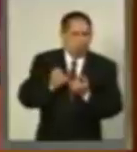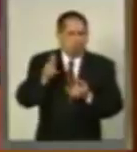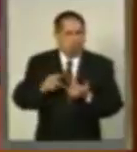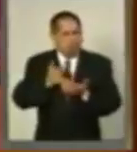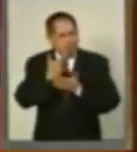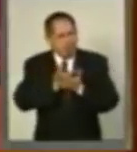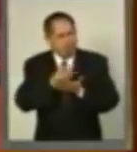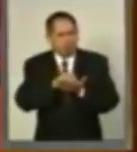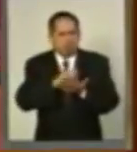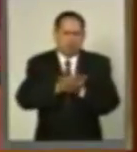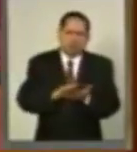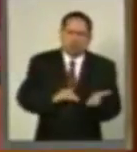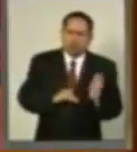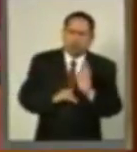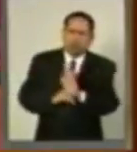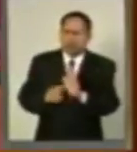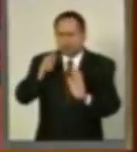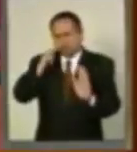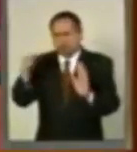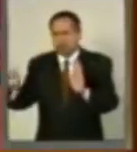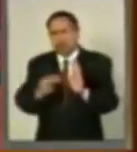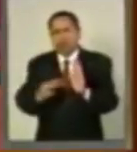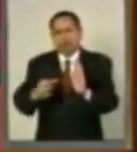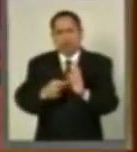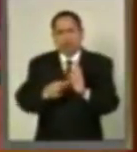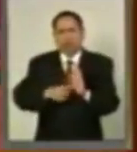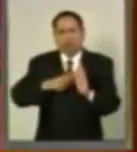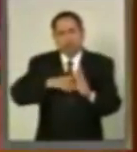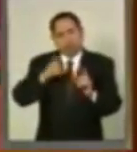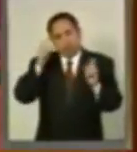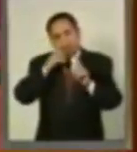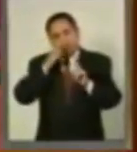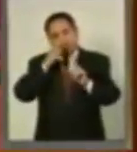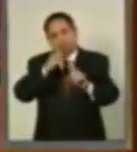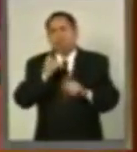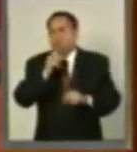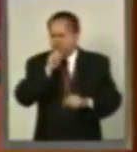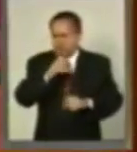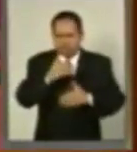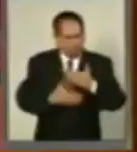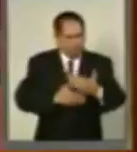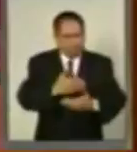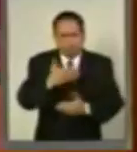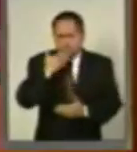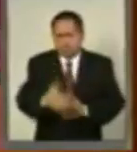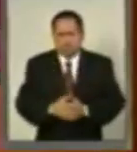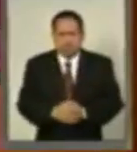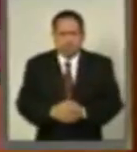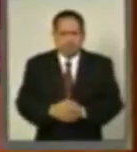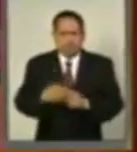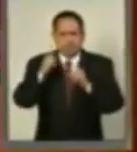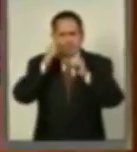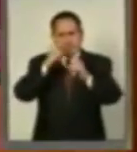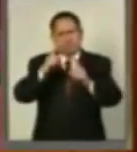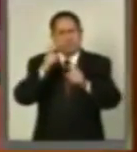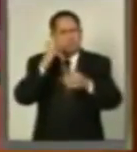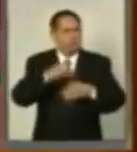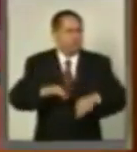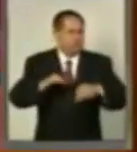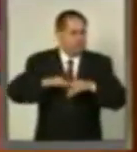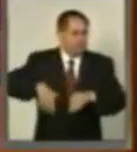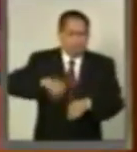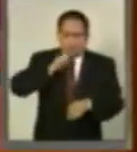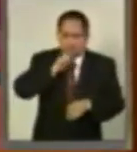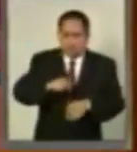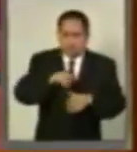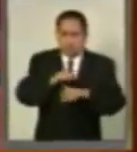y cifras que nos permitan ver que hay retos y que hay avances. Retos importantes, y aquí también lo señalaron,